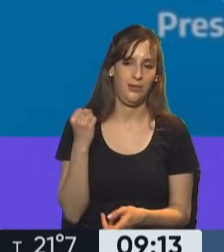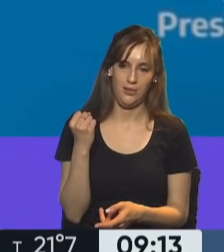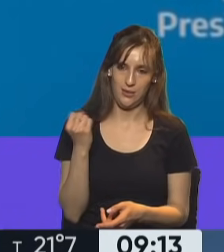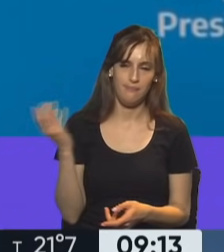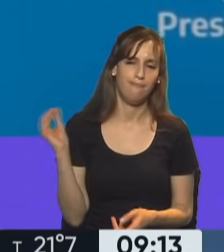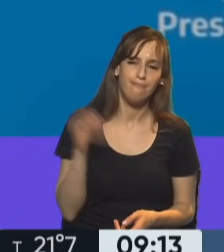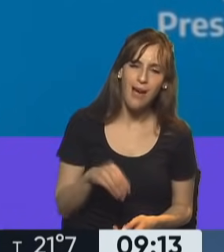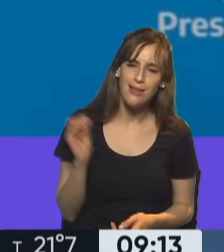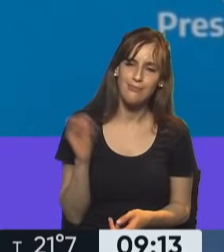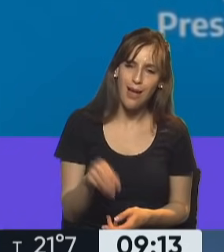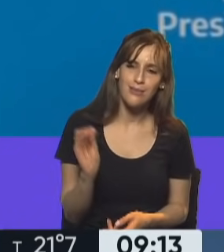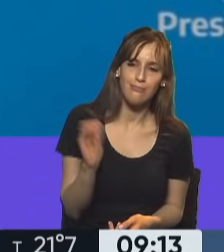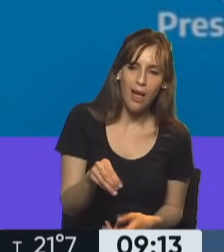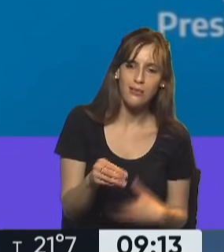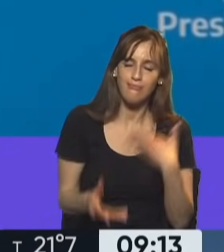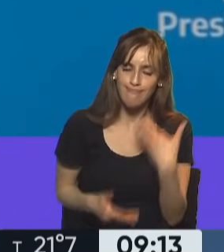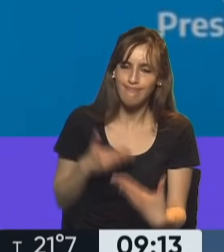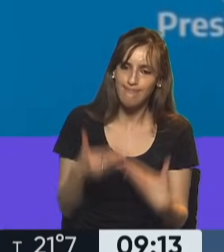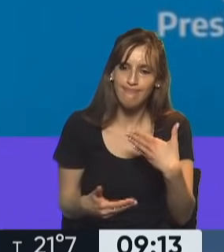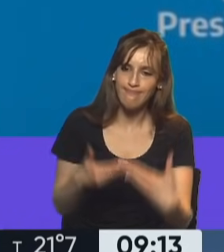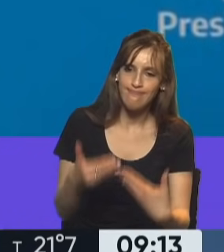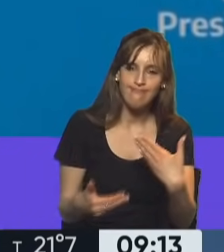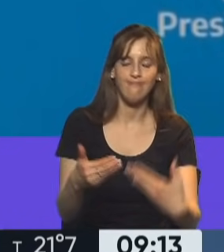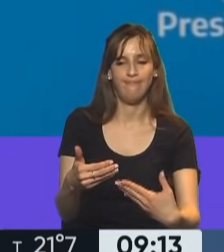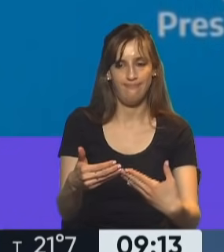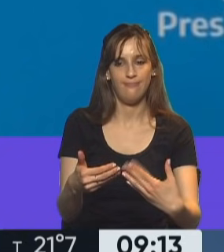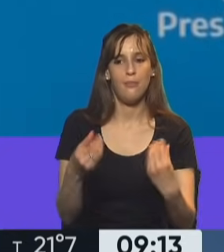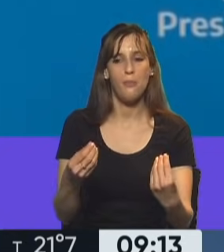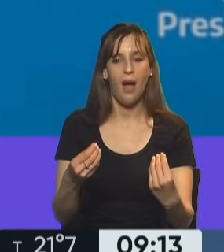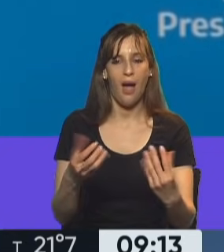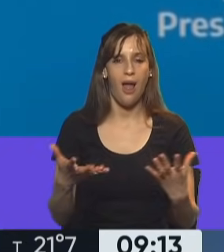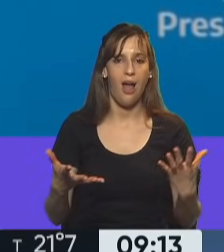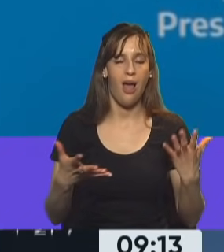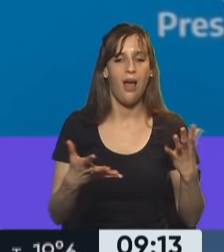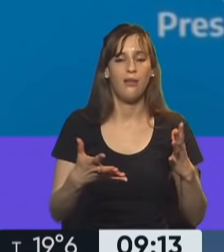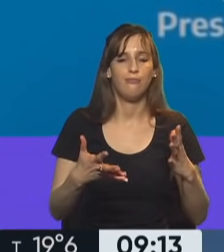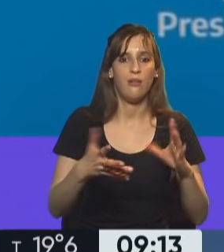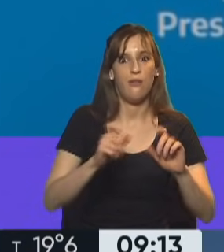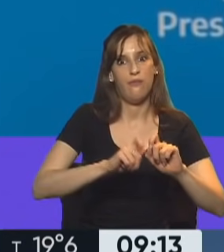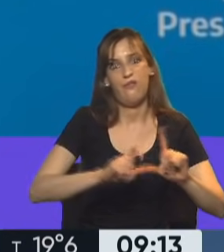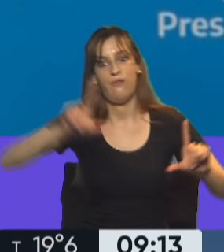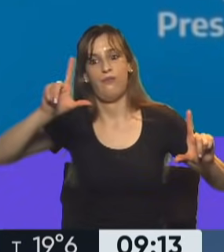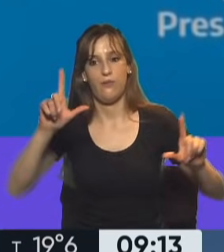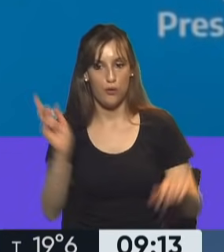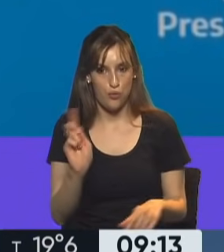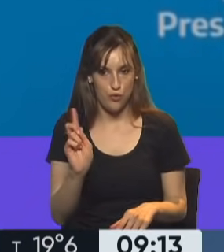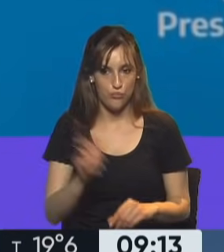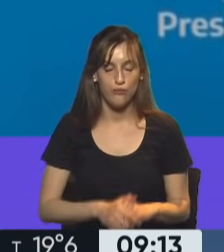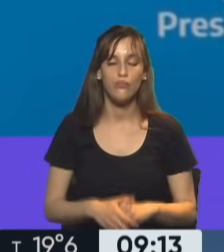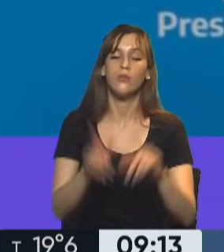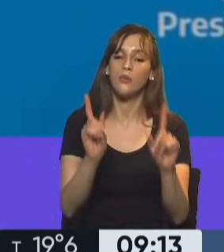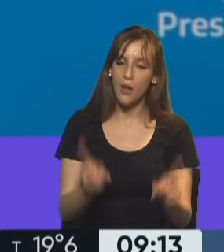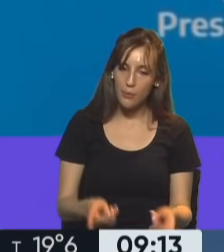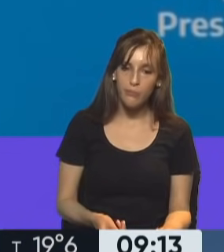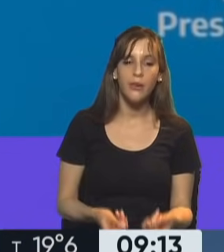con esta estrategia para sostener la situación epidemiológica. También en relación a recomendaciones de